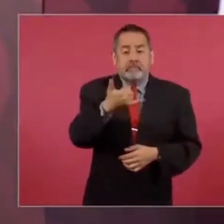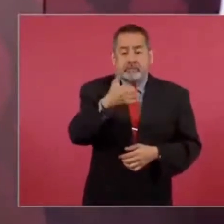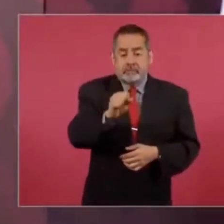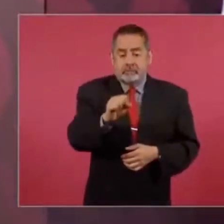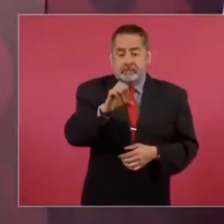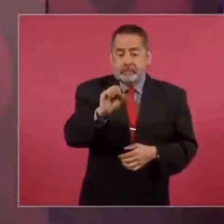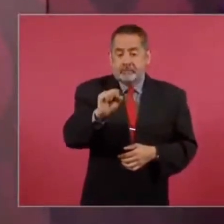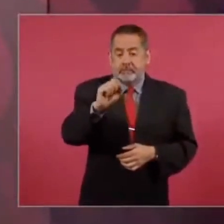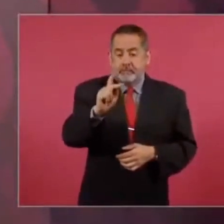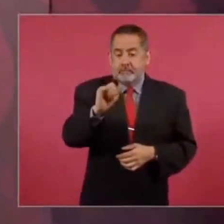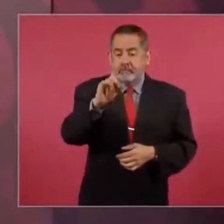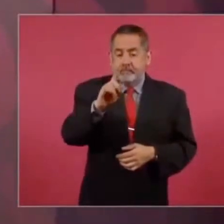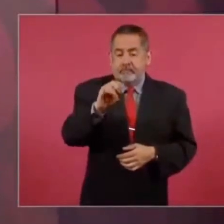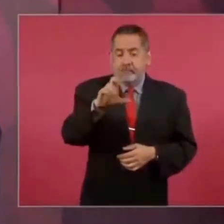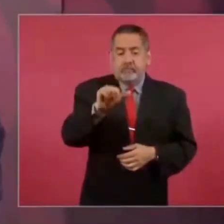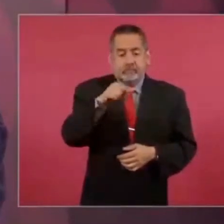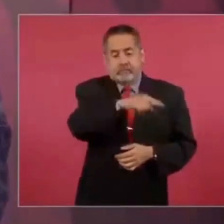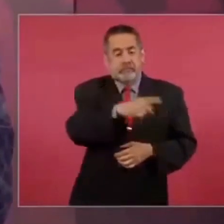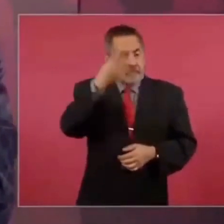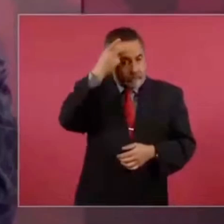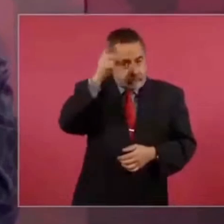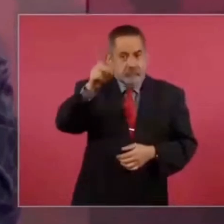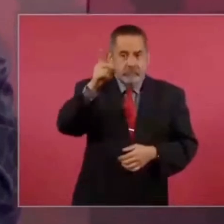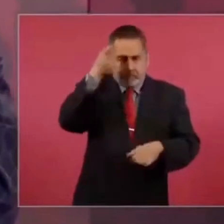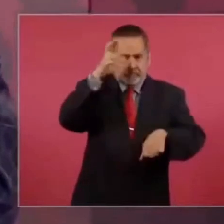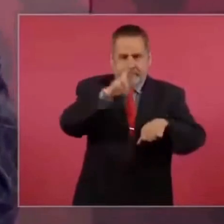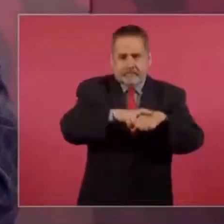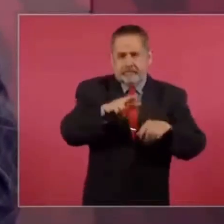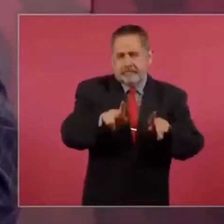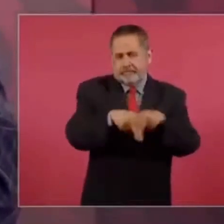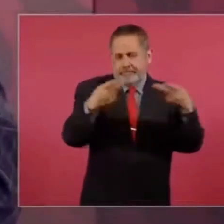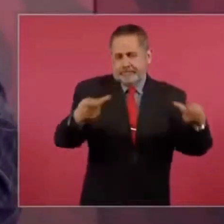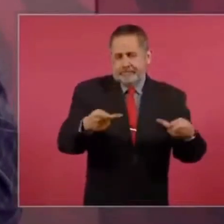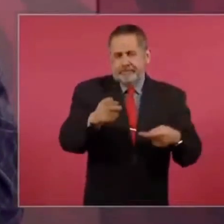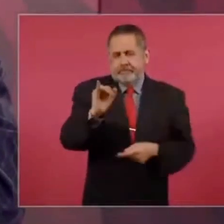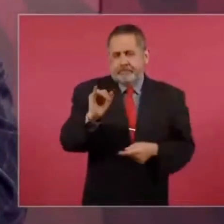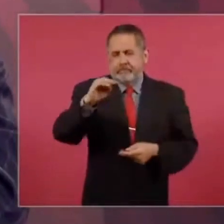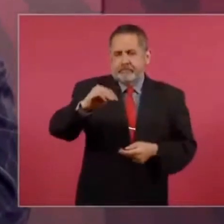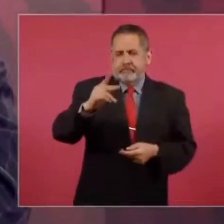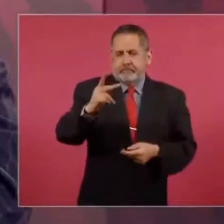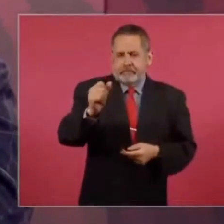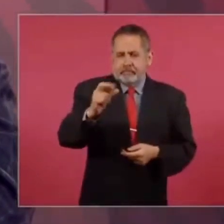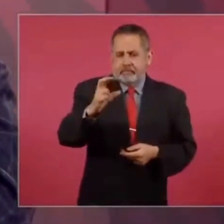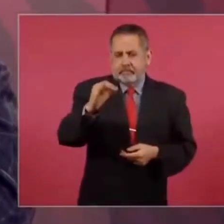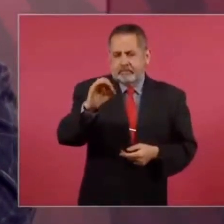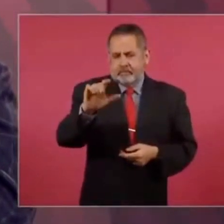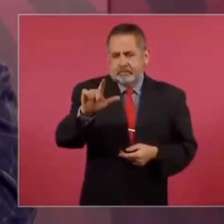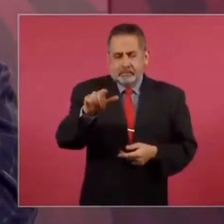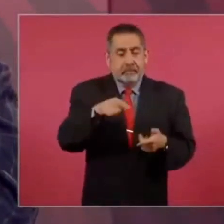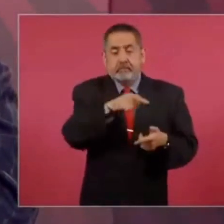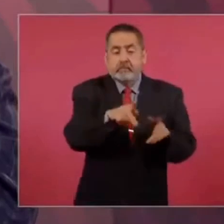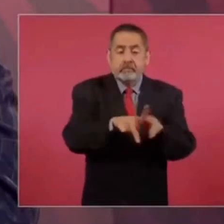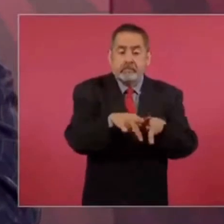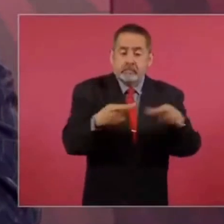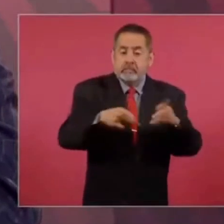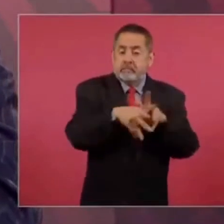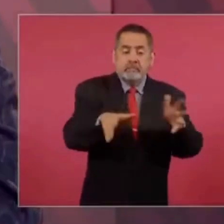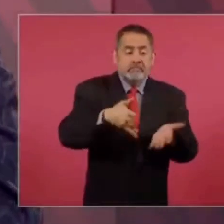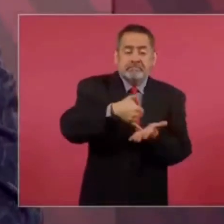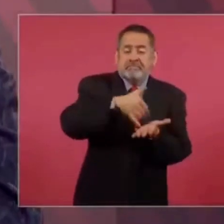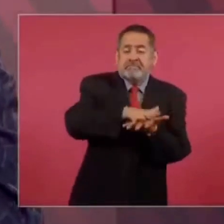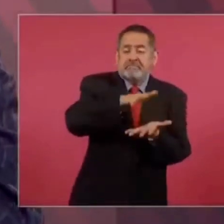el dueño, director del Imparcial, estamos hablando de un periódico que